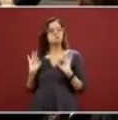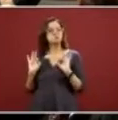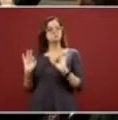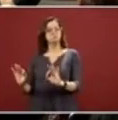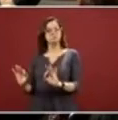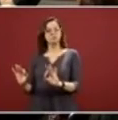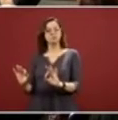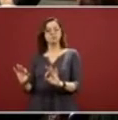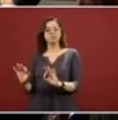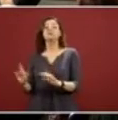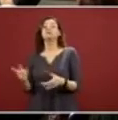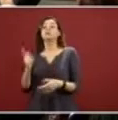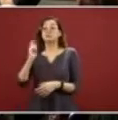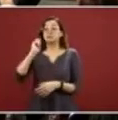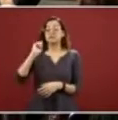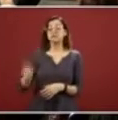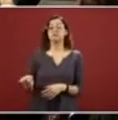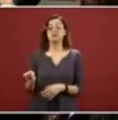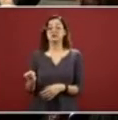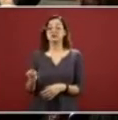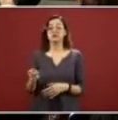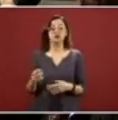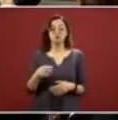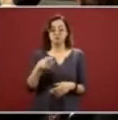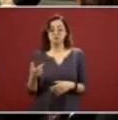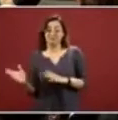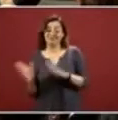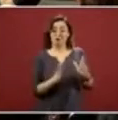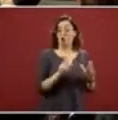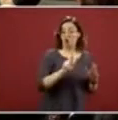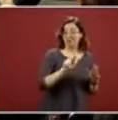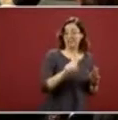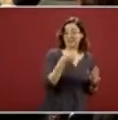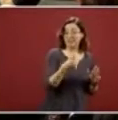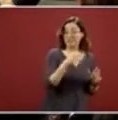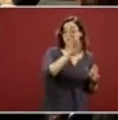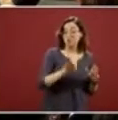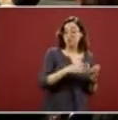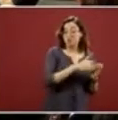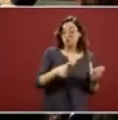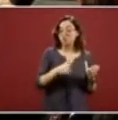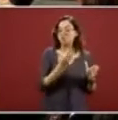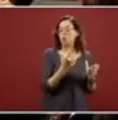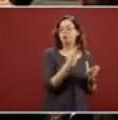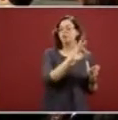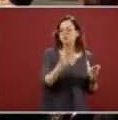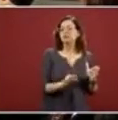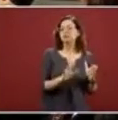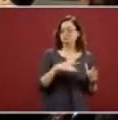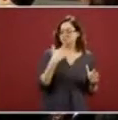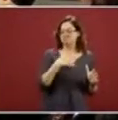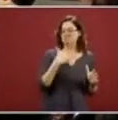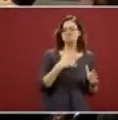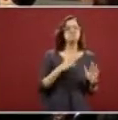86%, pues se tienen muchas personas, la gran mayoría de ellas en este momento, más de la mitad, ya se encuentran